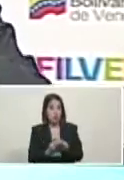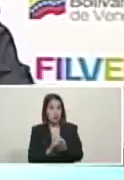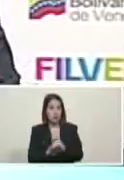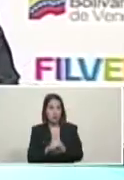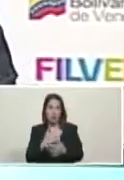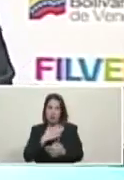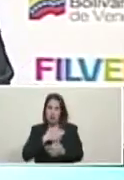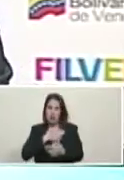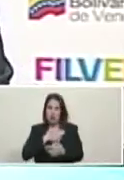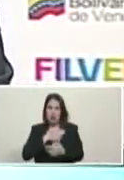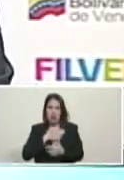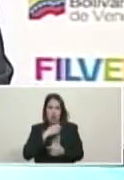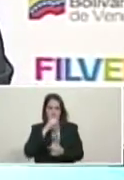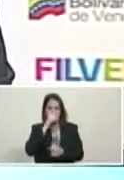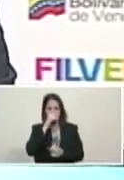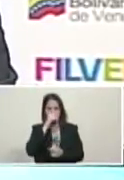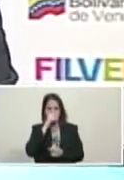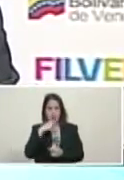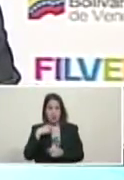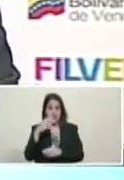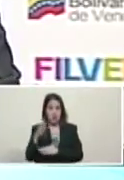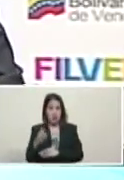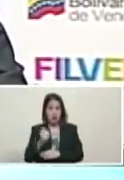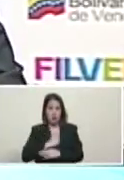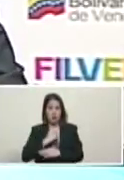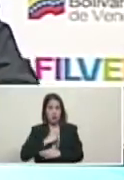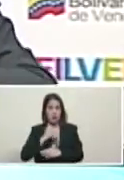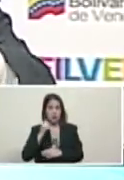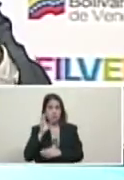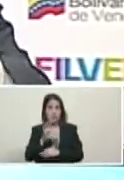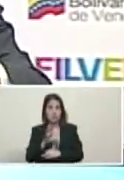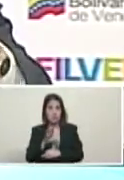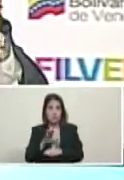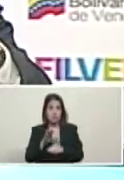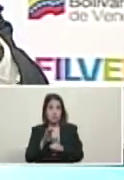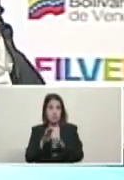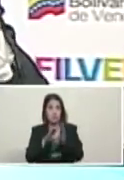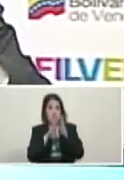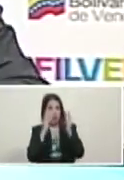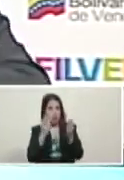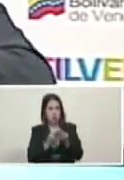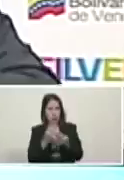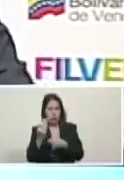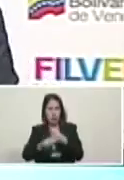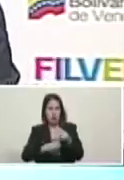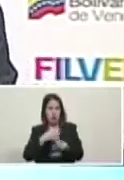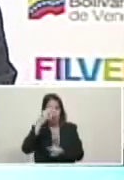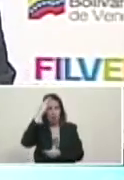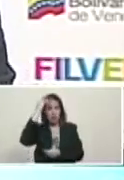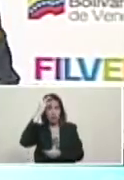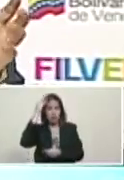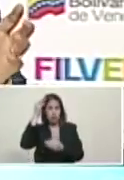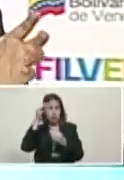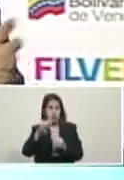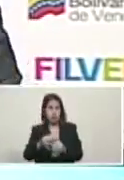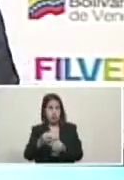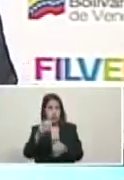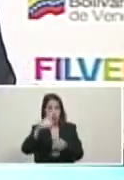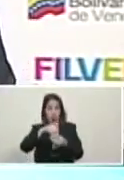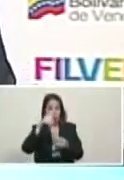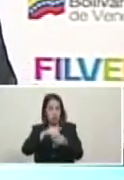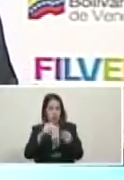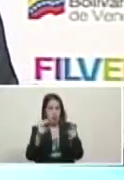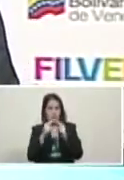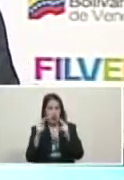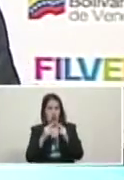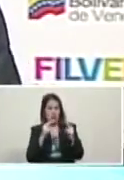Yo puedo irme a cualquier país del mundo y lanzarme a concejal, a diputado, a lo que sea, y seguro saco votos, porque me